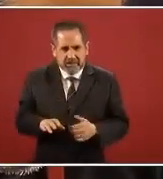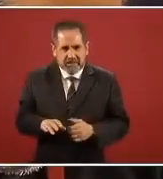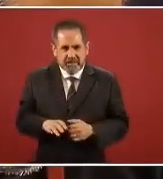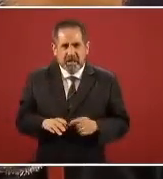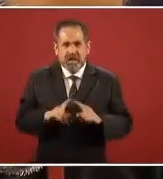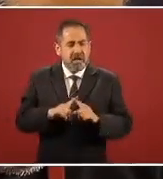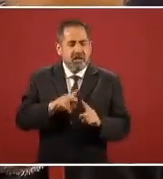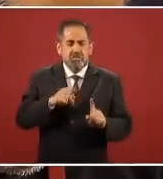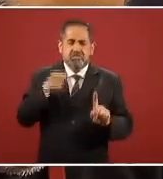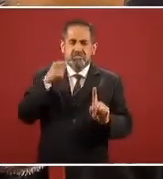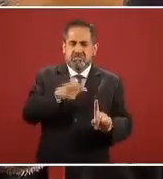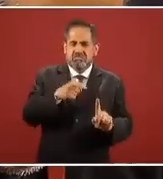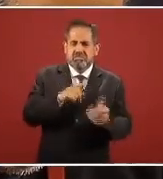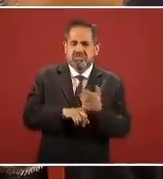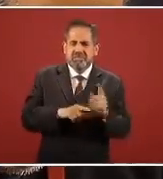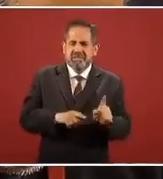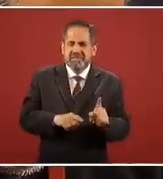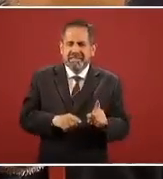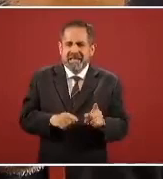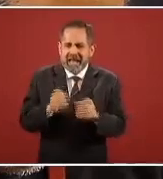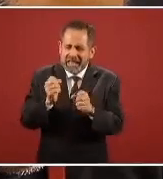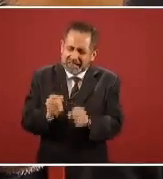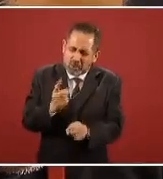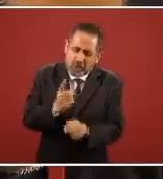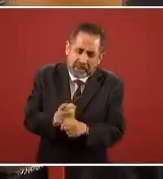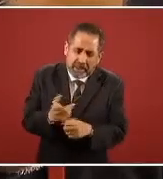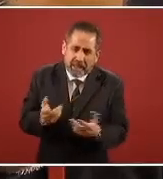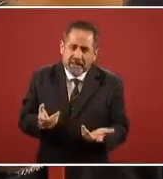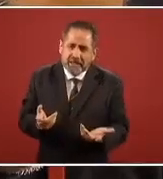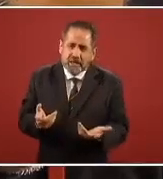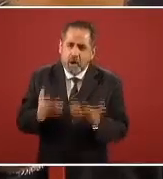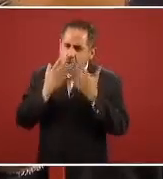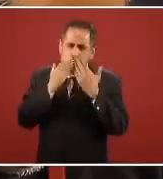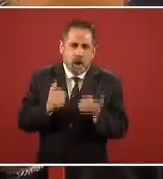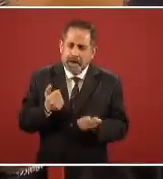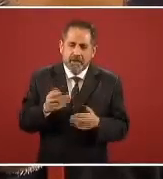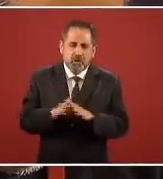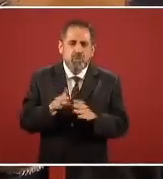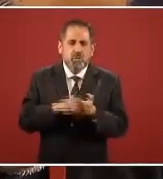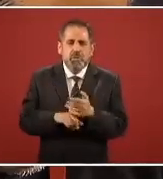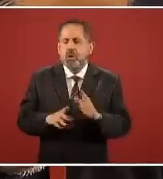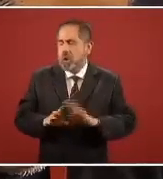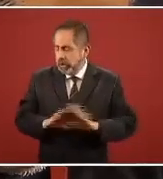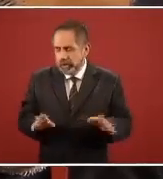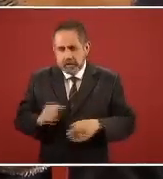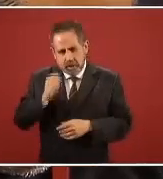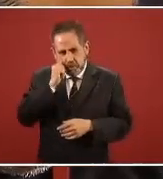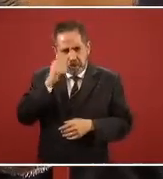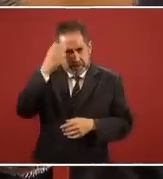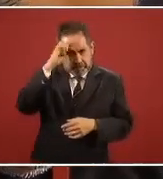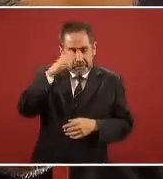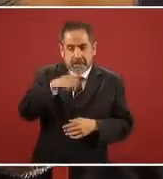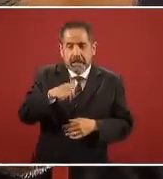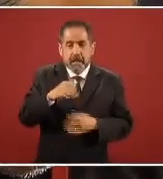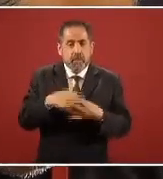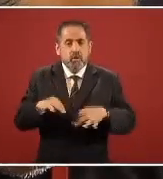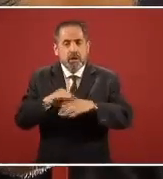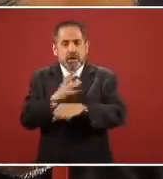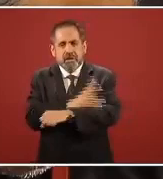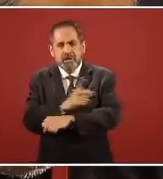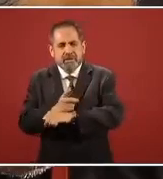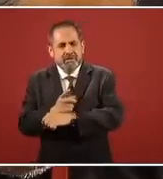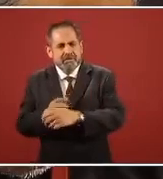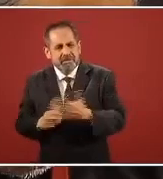caso particular, en seguridad pública, no la tienen. Está bien, a usted no le importa eso, le importa la